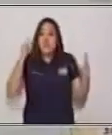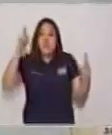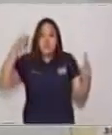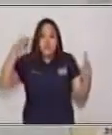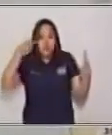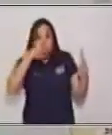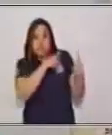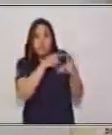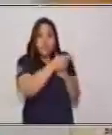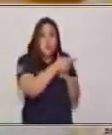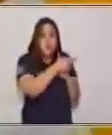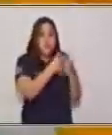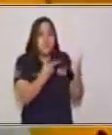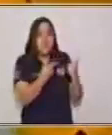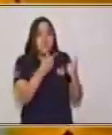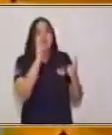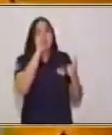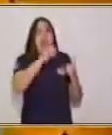ser ordenado.